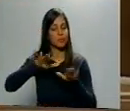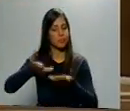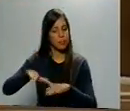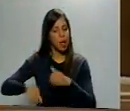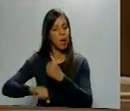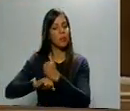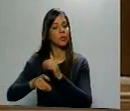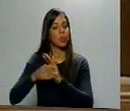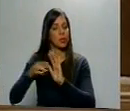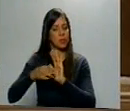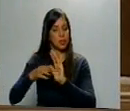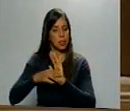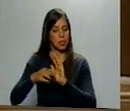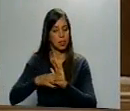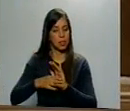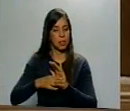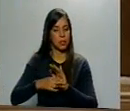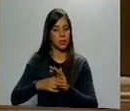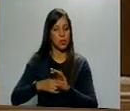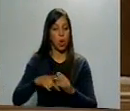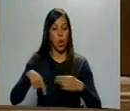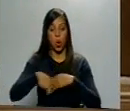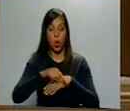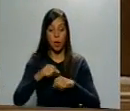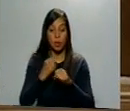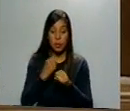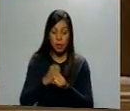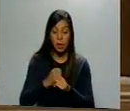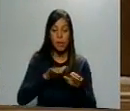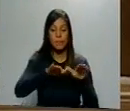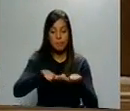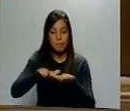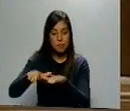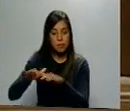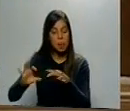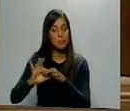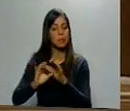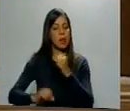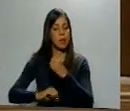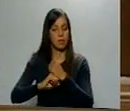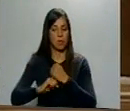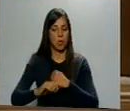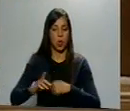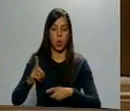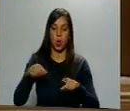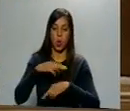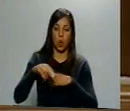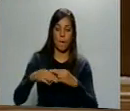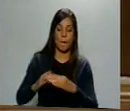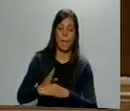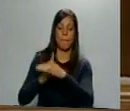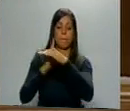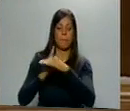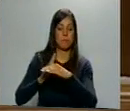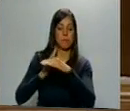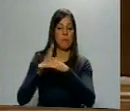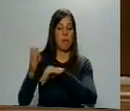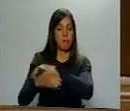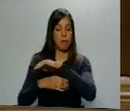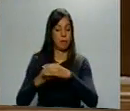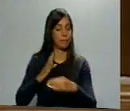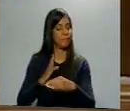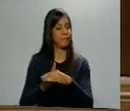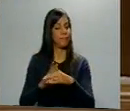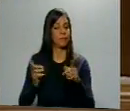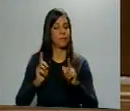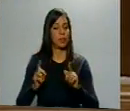derechos y acercamos la gestión pública al poder popular, eliminando los obstáculos que habían perforado el